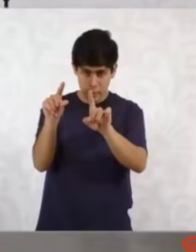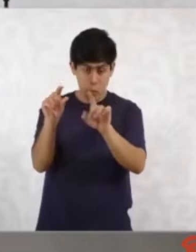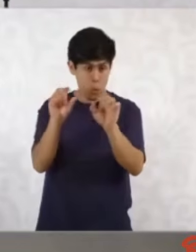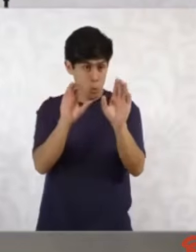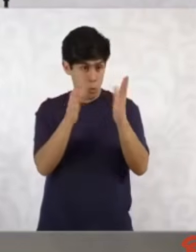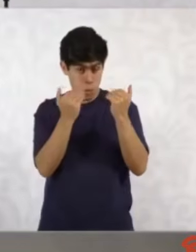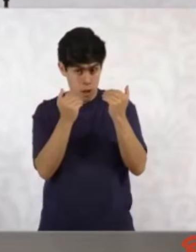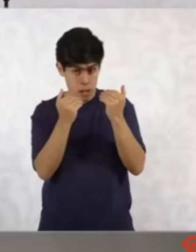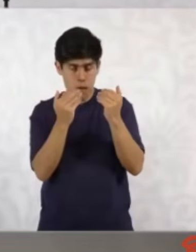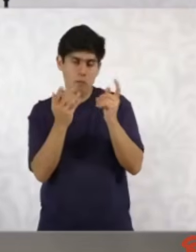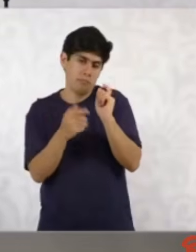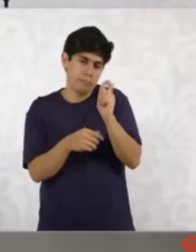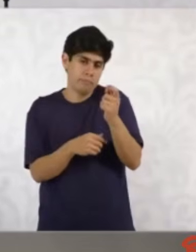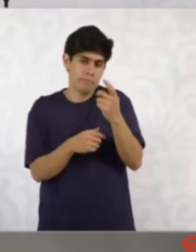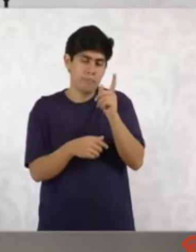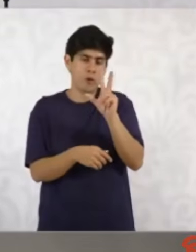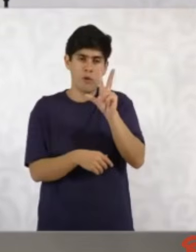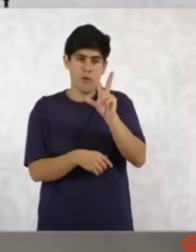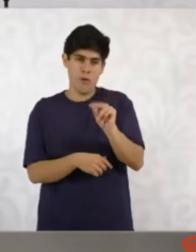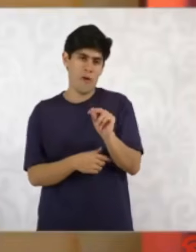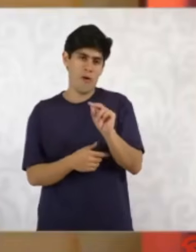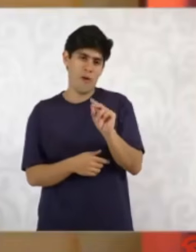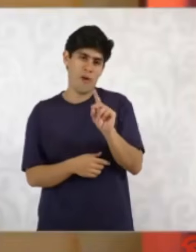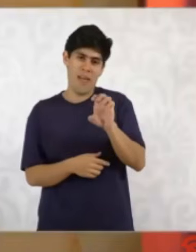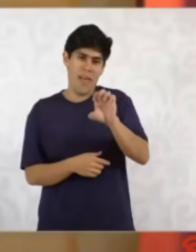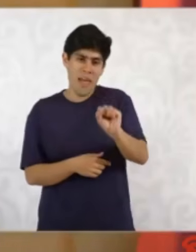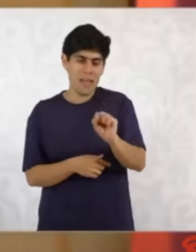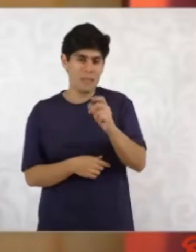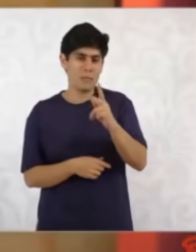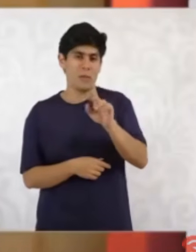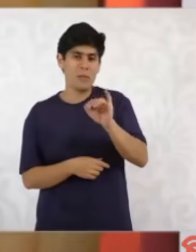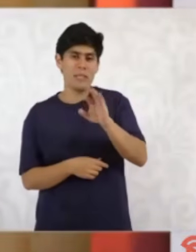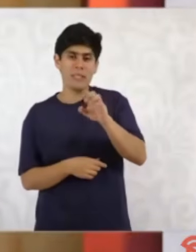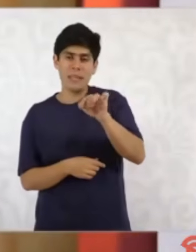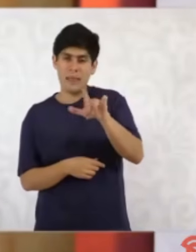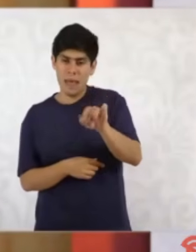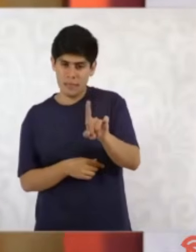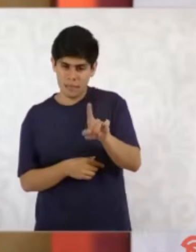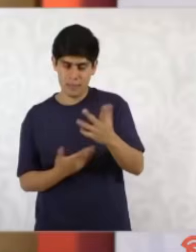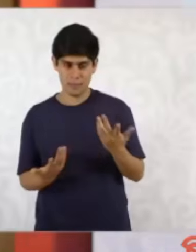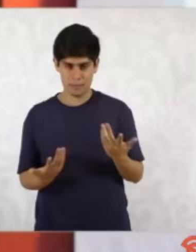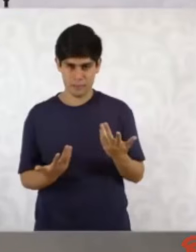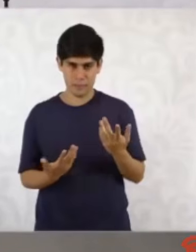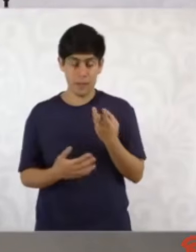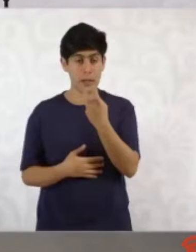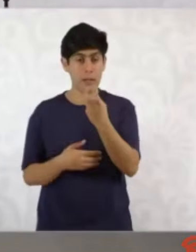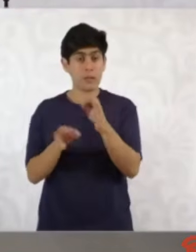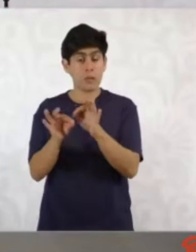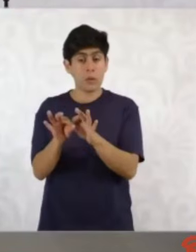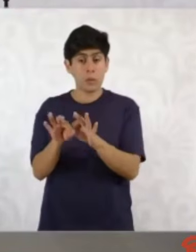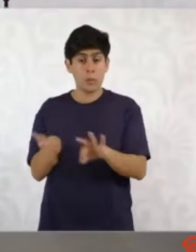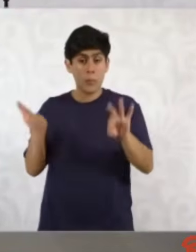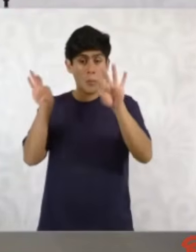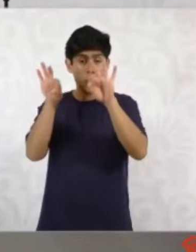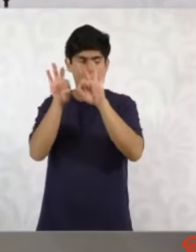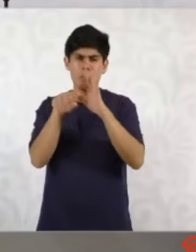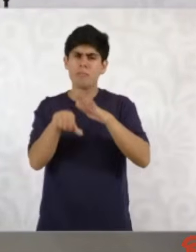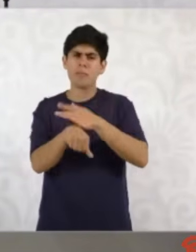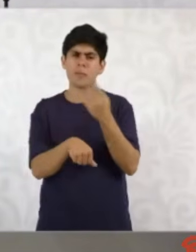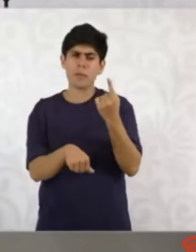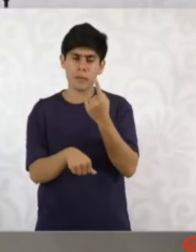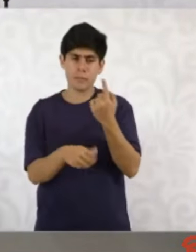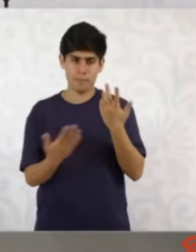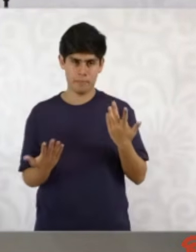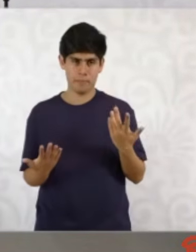Y estamos acostumbrados, precisamente nos parece importante, ¿por qué? Porque una